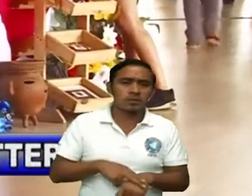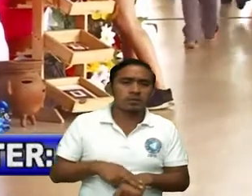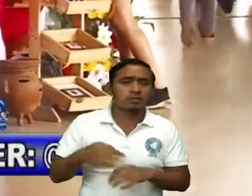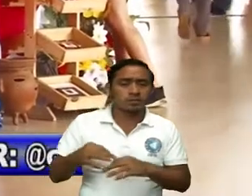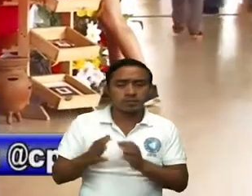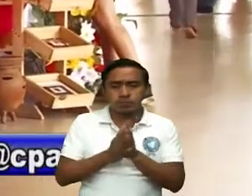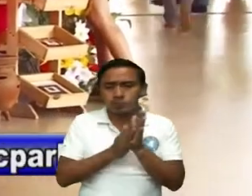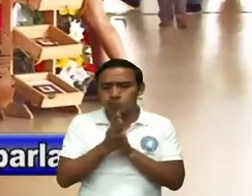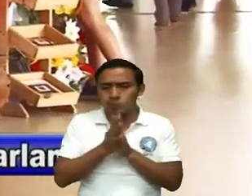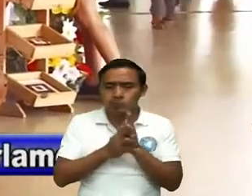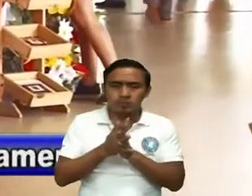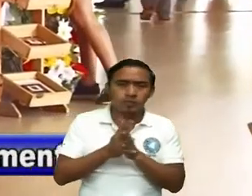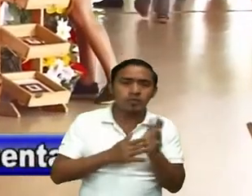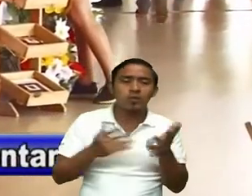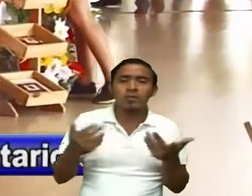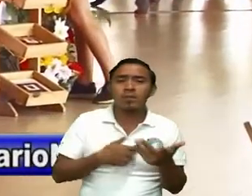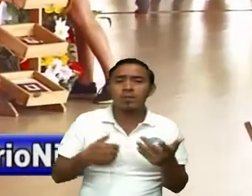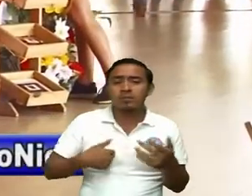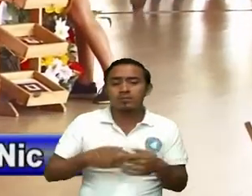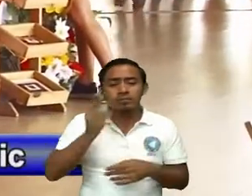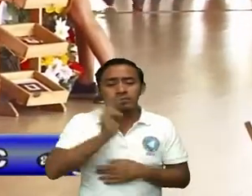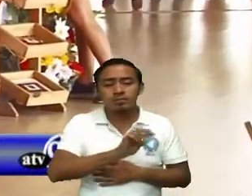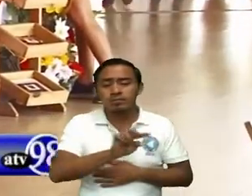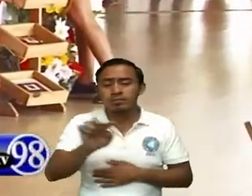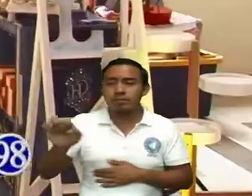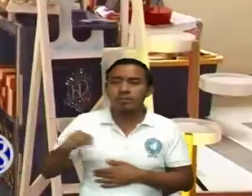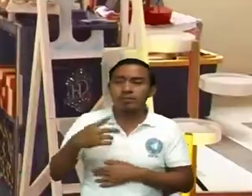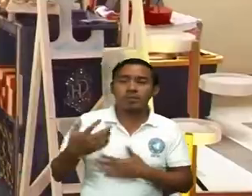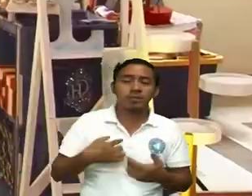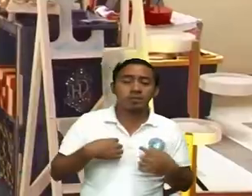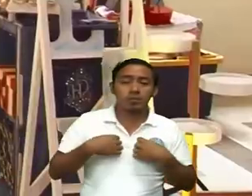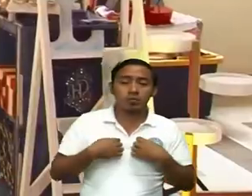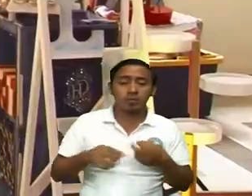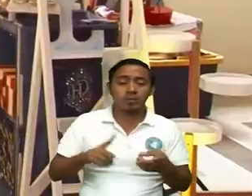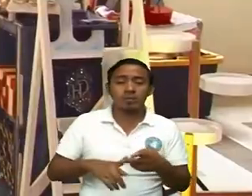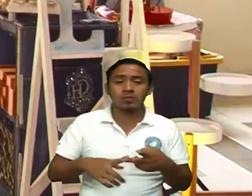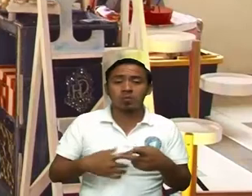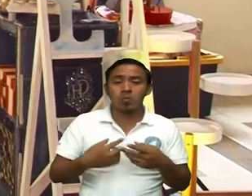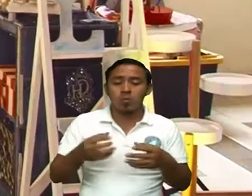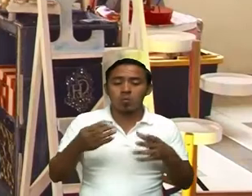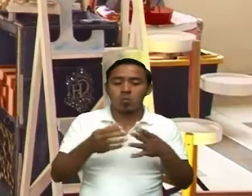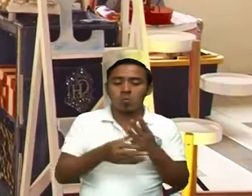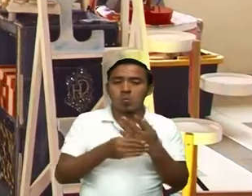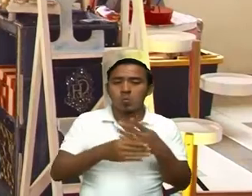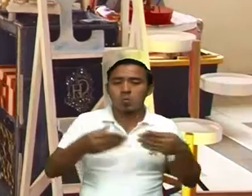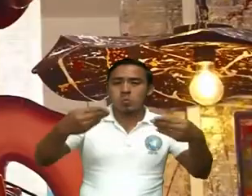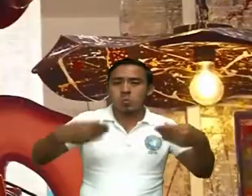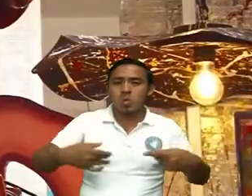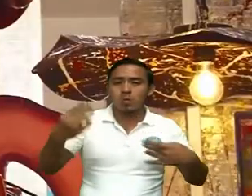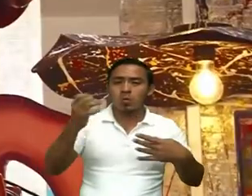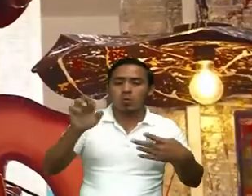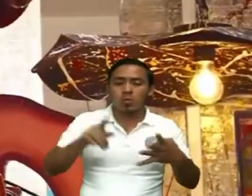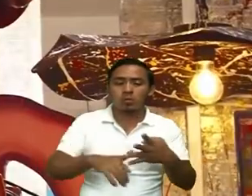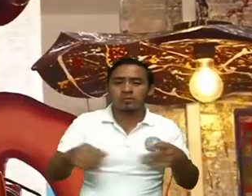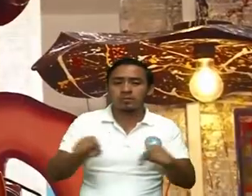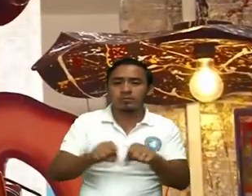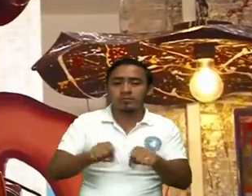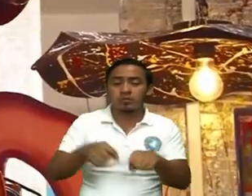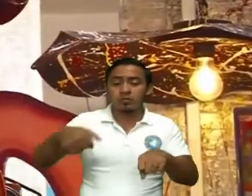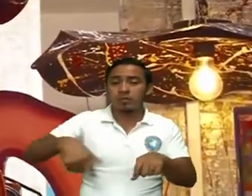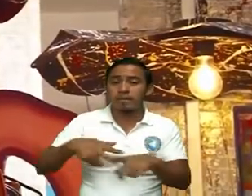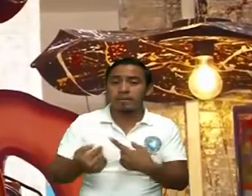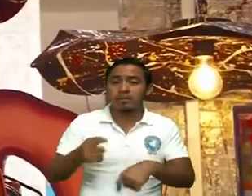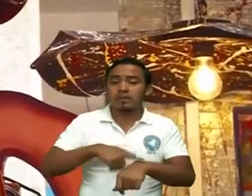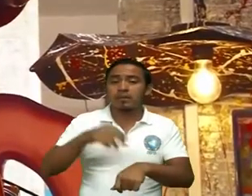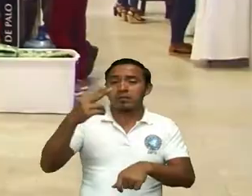estar interesadas en hacer rondas para el sector textil, cuero y calzado. El día de hoy inician a las 2 de la tarde